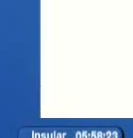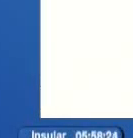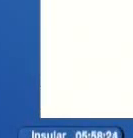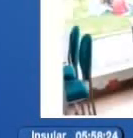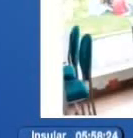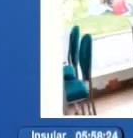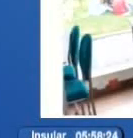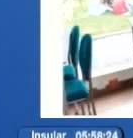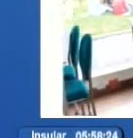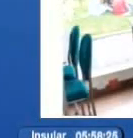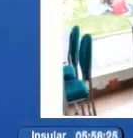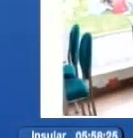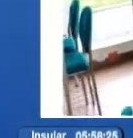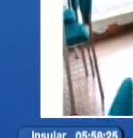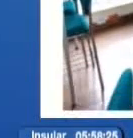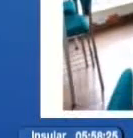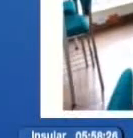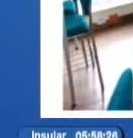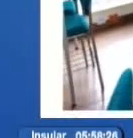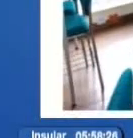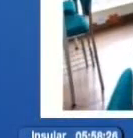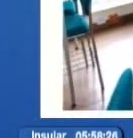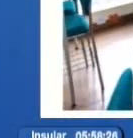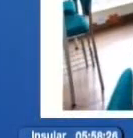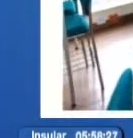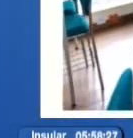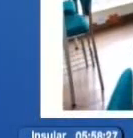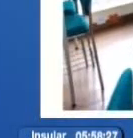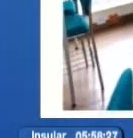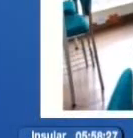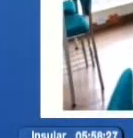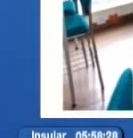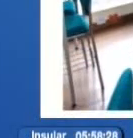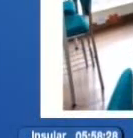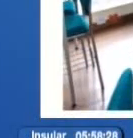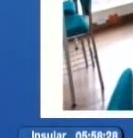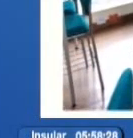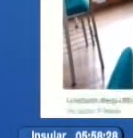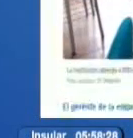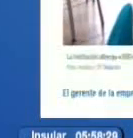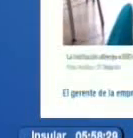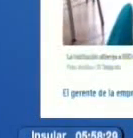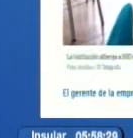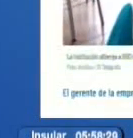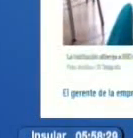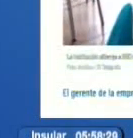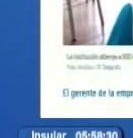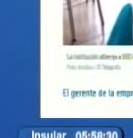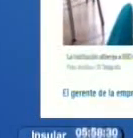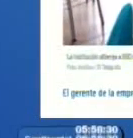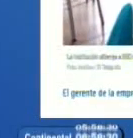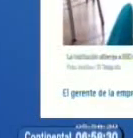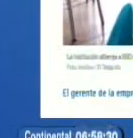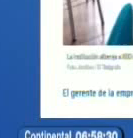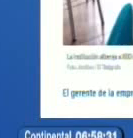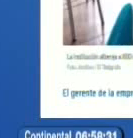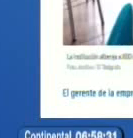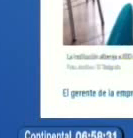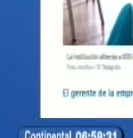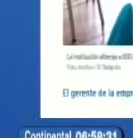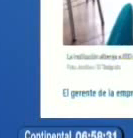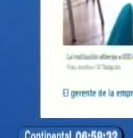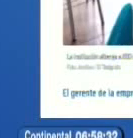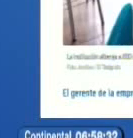la duda para que visite estas páginas electrónicas. Yachay tendrá por decanos a docentes jóvenes. El impulso que se hace a la educación